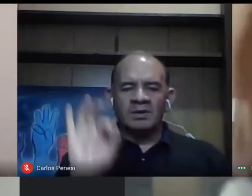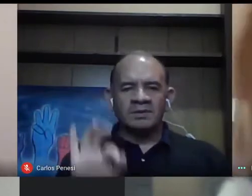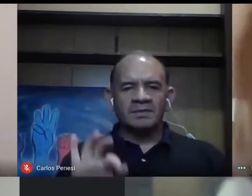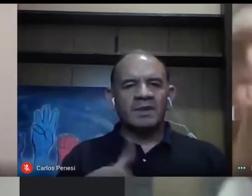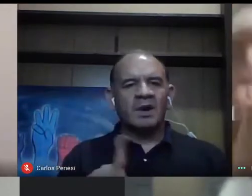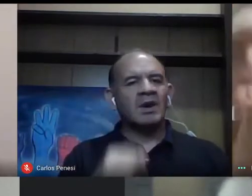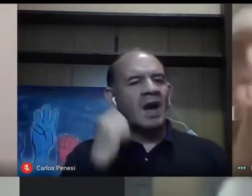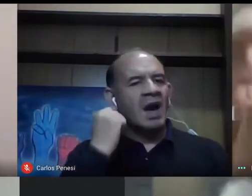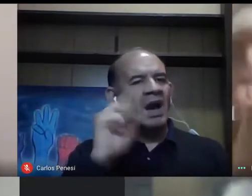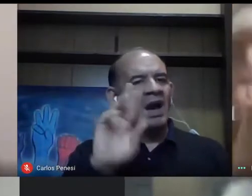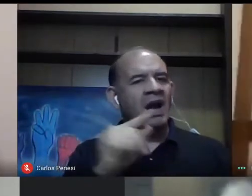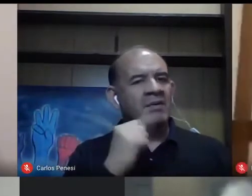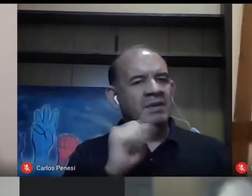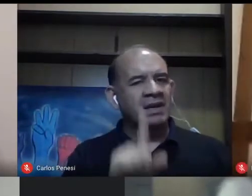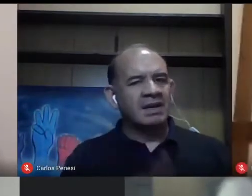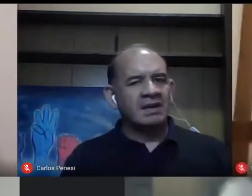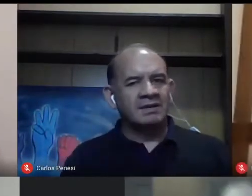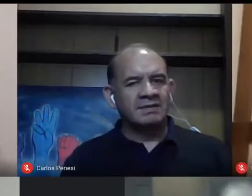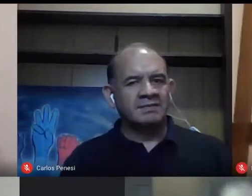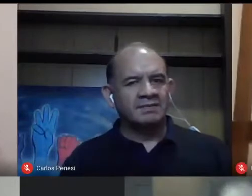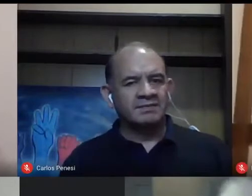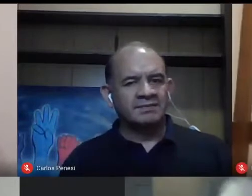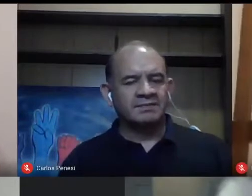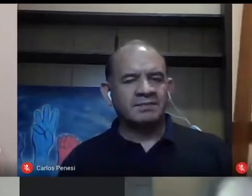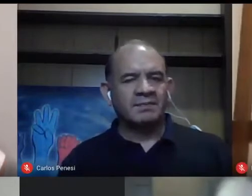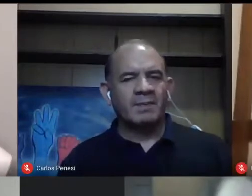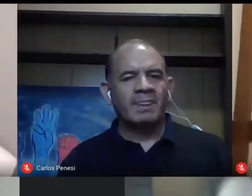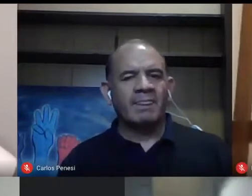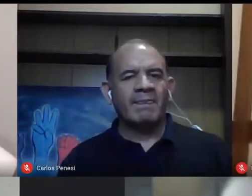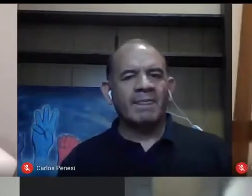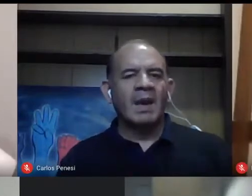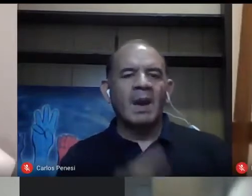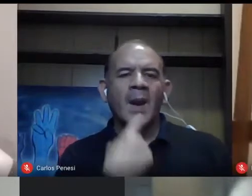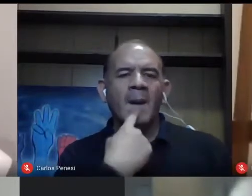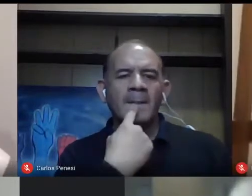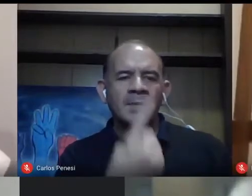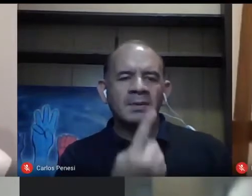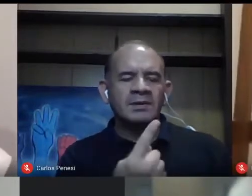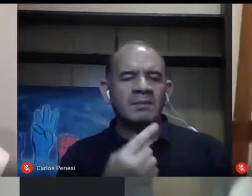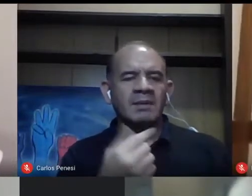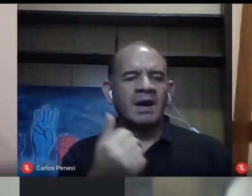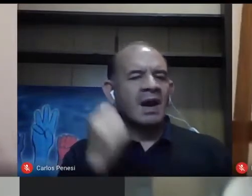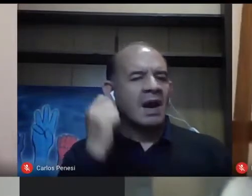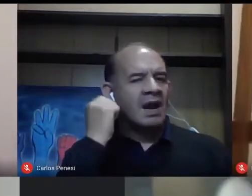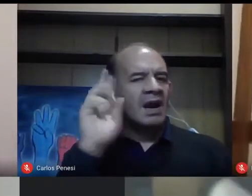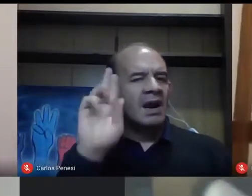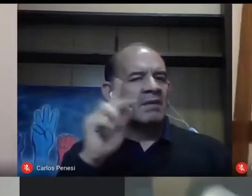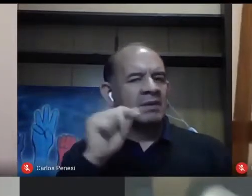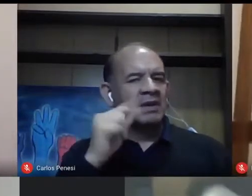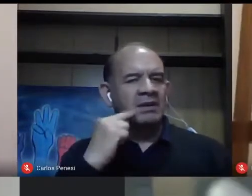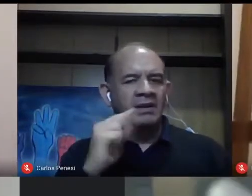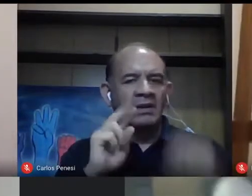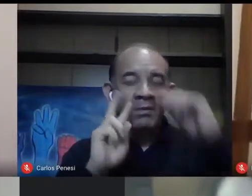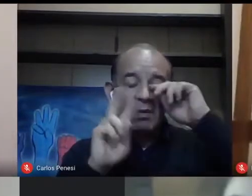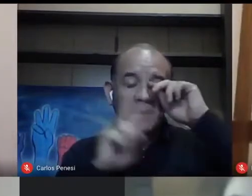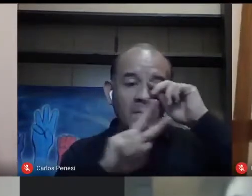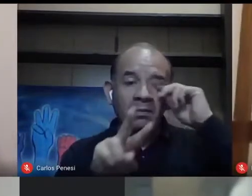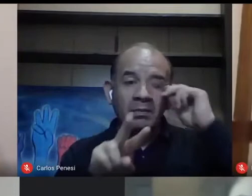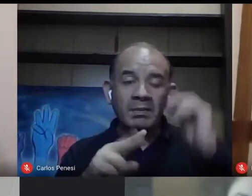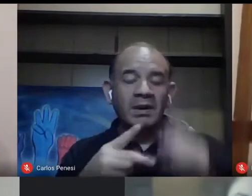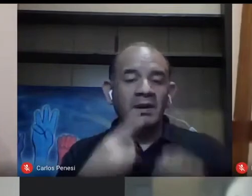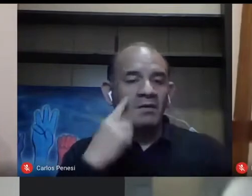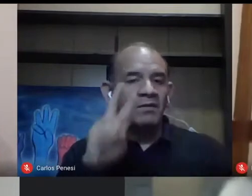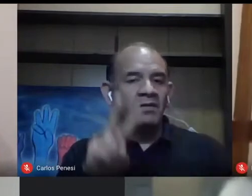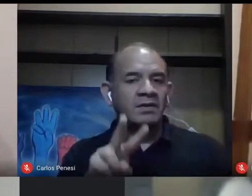tengo una última para los tres, ¿sí? La pregunta para Gabriela es: ¿cómo observas la participación de